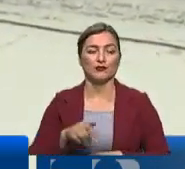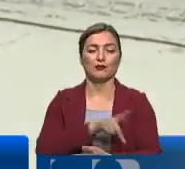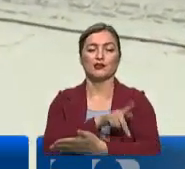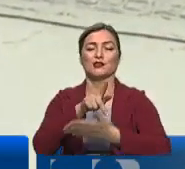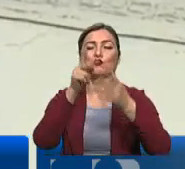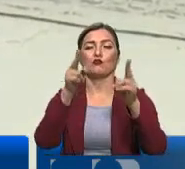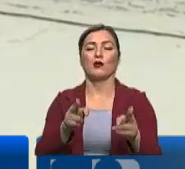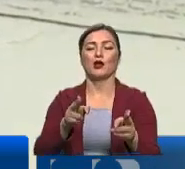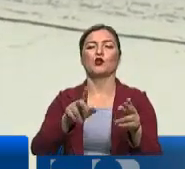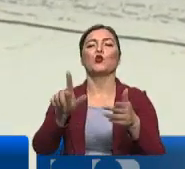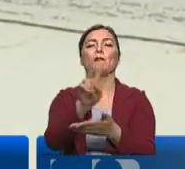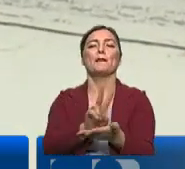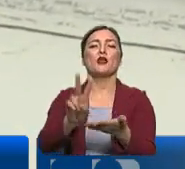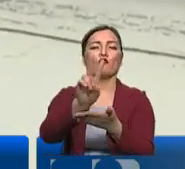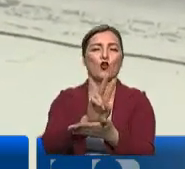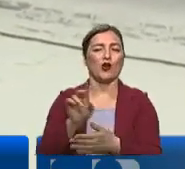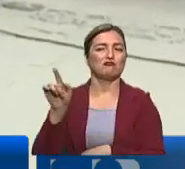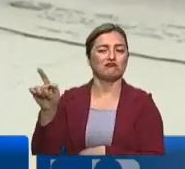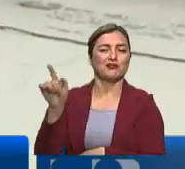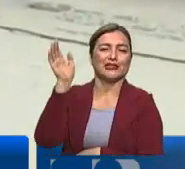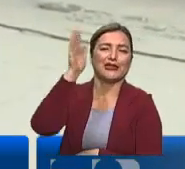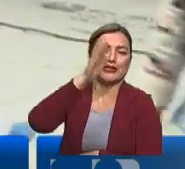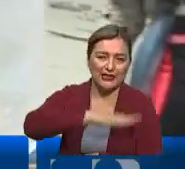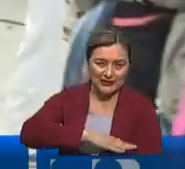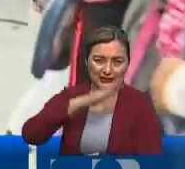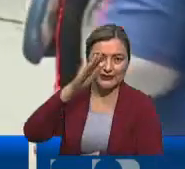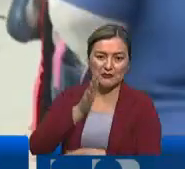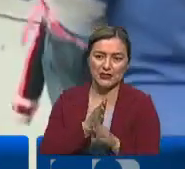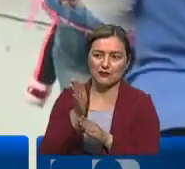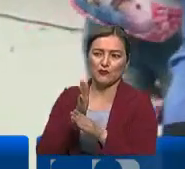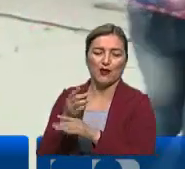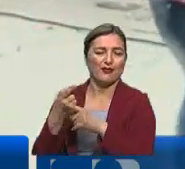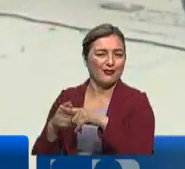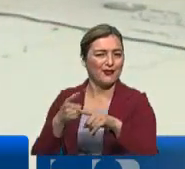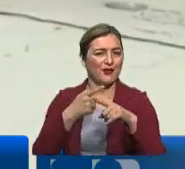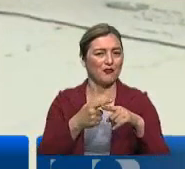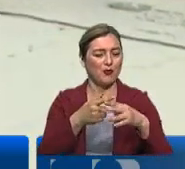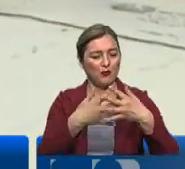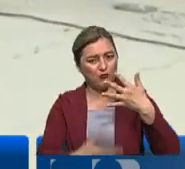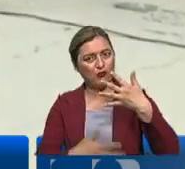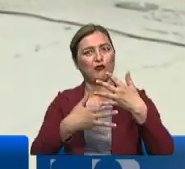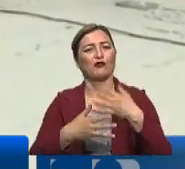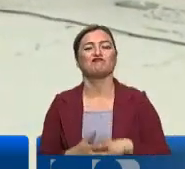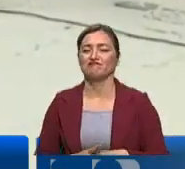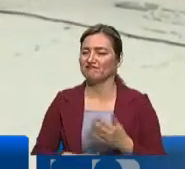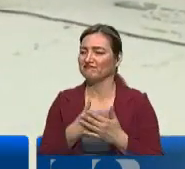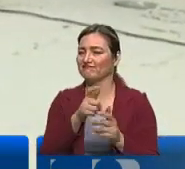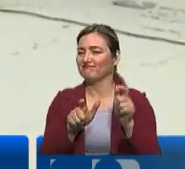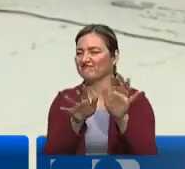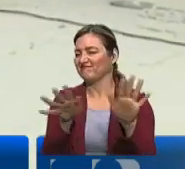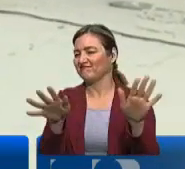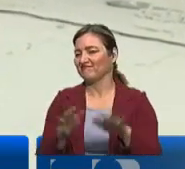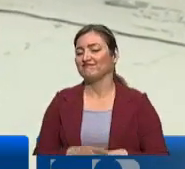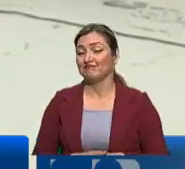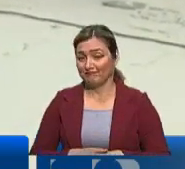Pichincha Humana, ubicada en el sector de la Villaflora, brinda varias especialidades de forma gratuita a toda la ciudadanía,